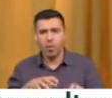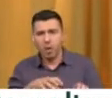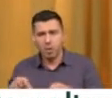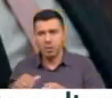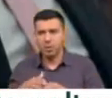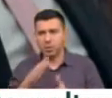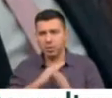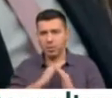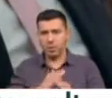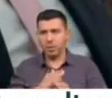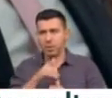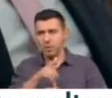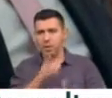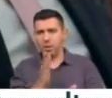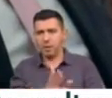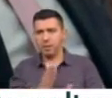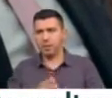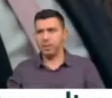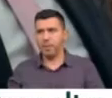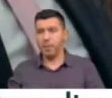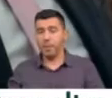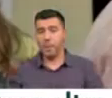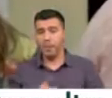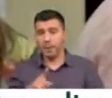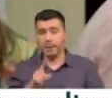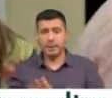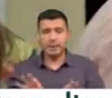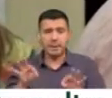de impases. Es importante hacer parte del